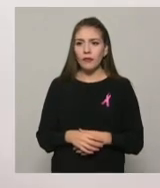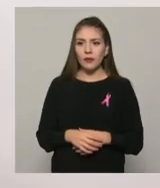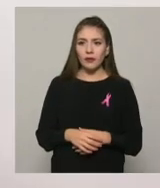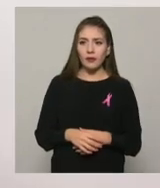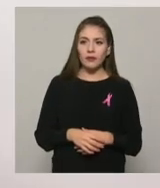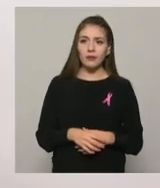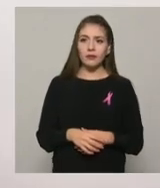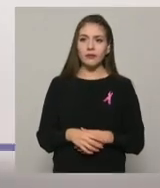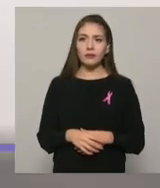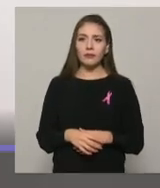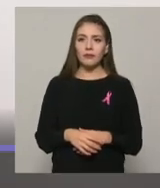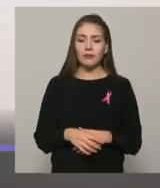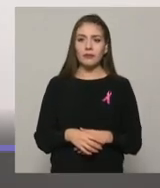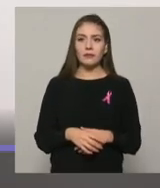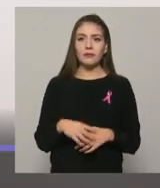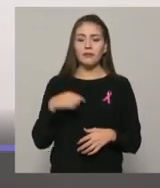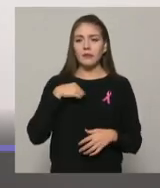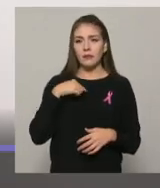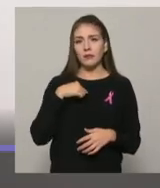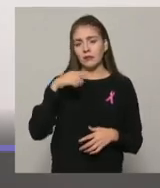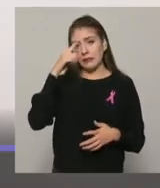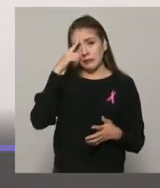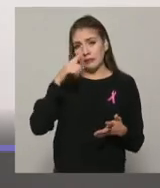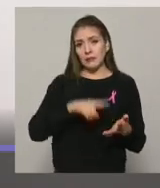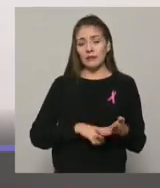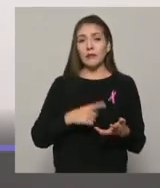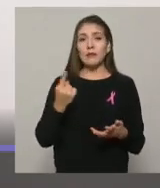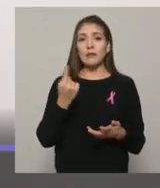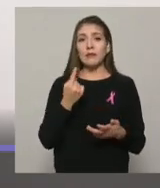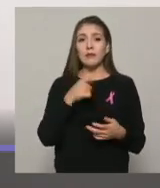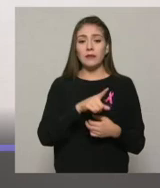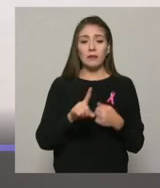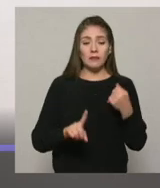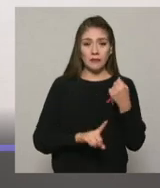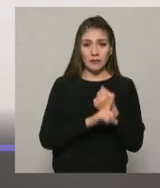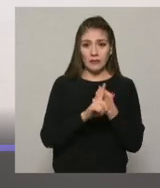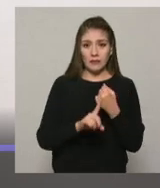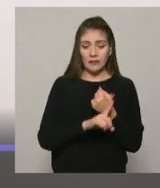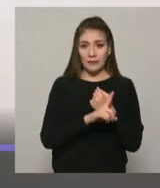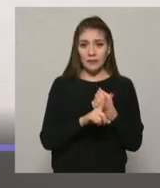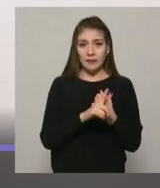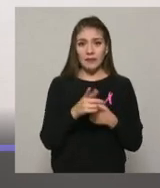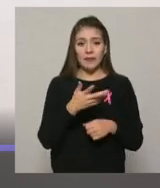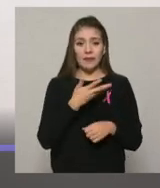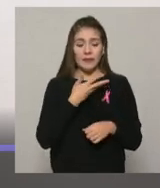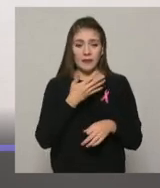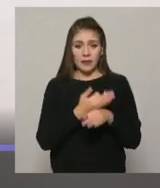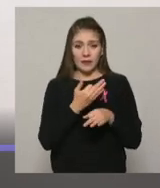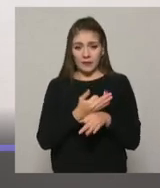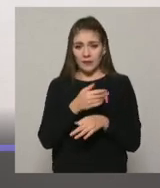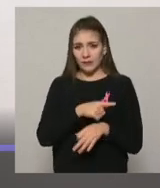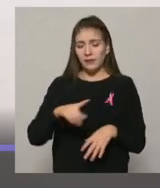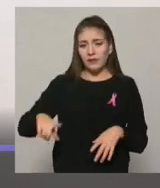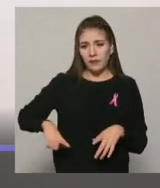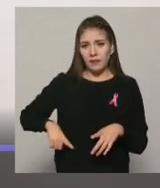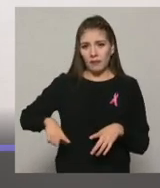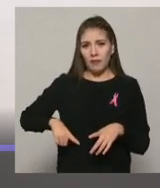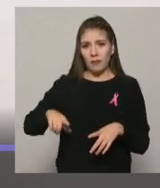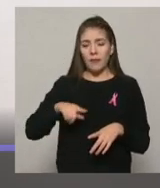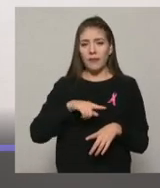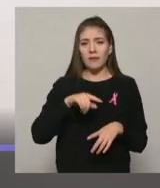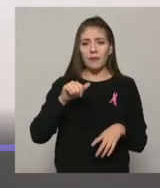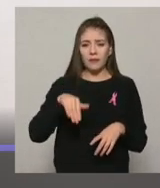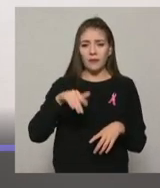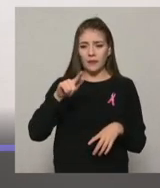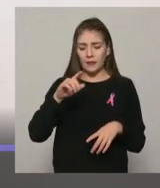creo que uno de los problemas que enfrenta el actual gobierno de la ciudad,